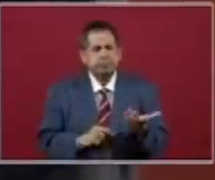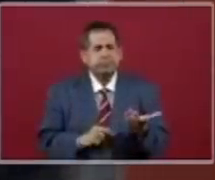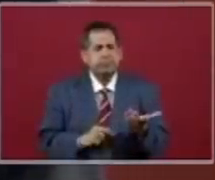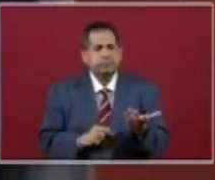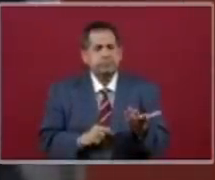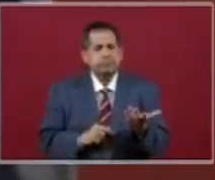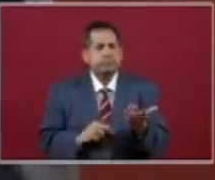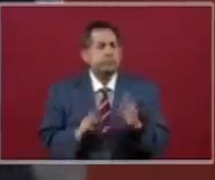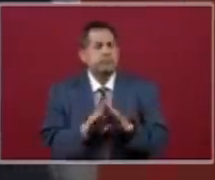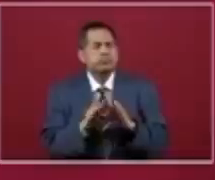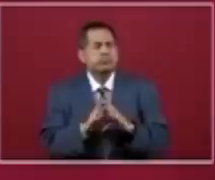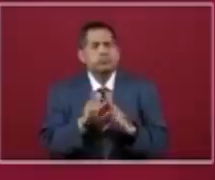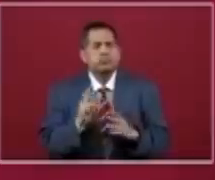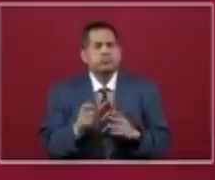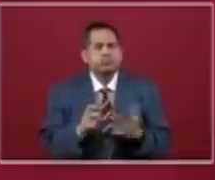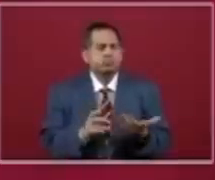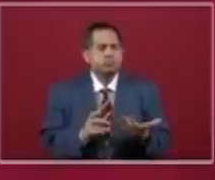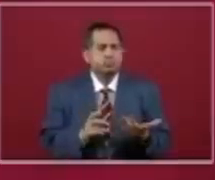significan